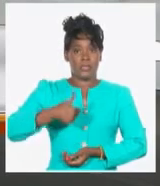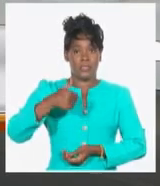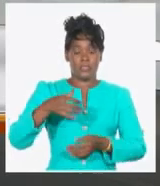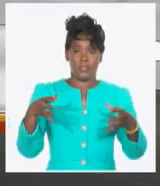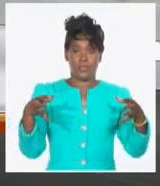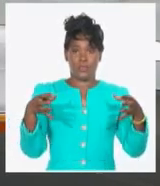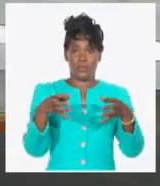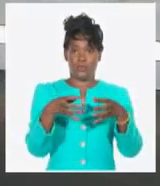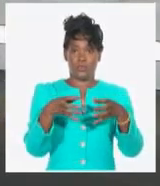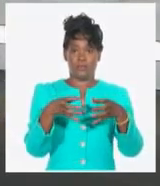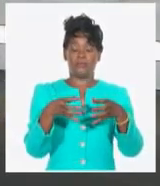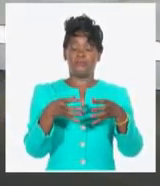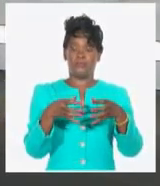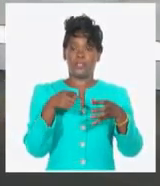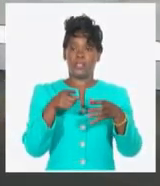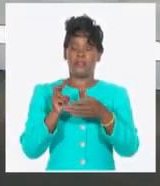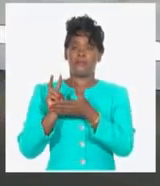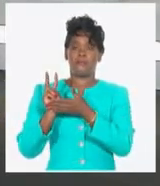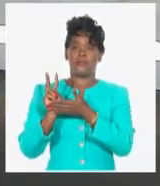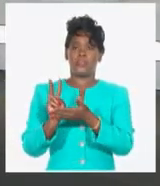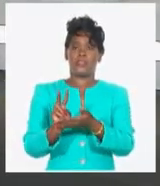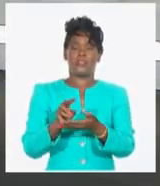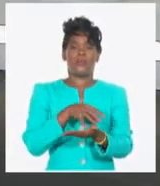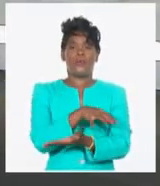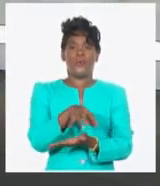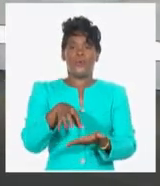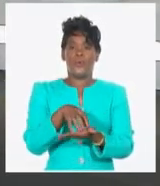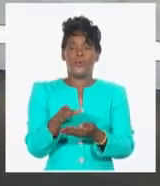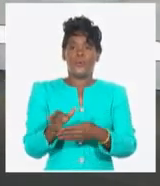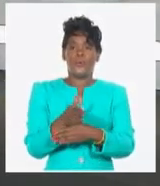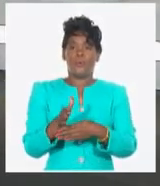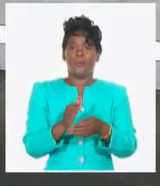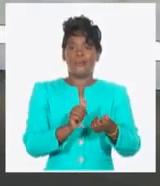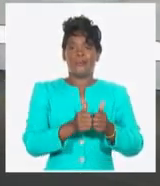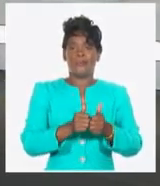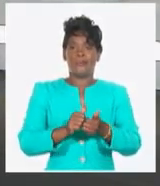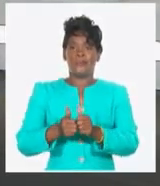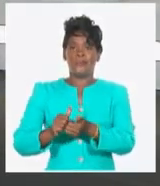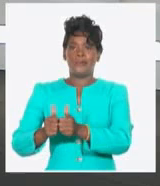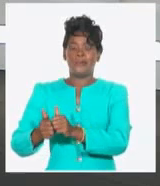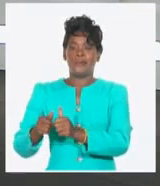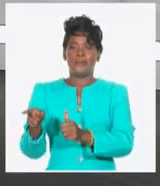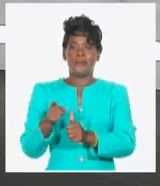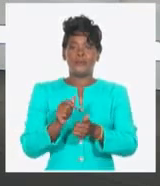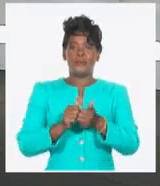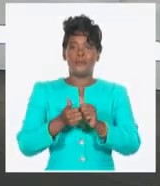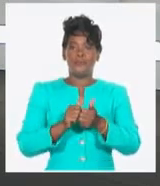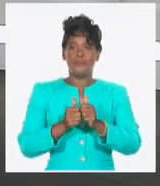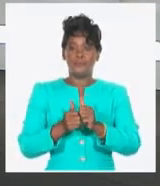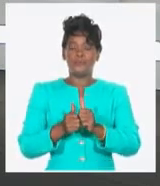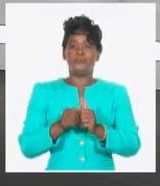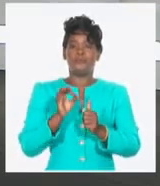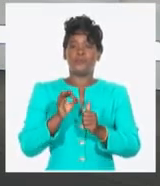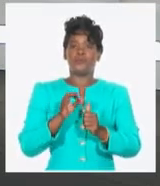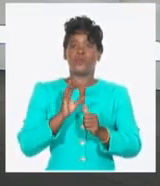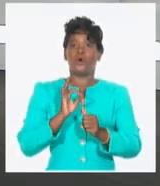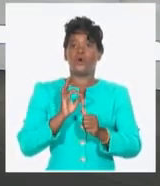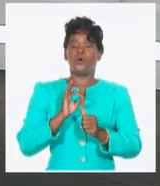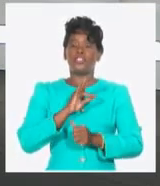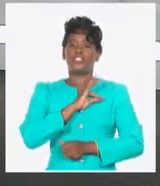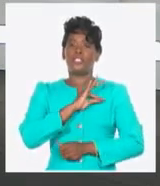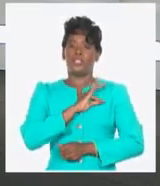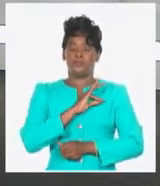Tomás Bach, visitó varias instalaciones deportivas donde se compite en los Juegos Panamericanos de Santiago de Chile